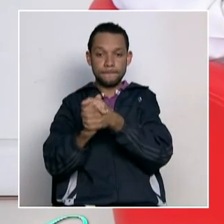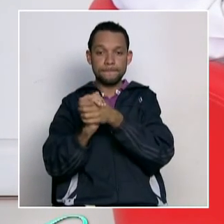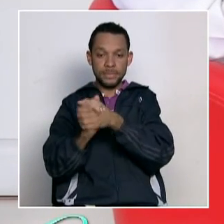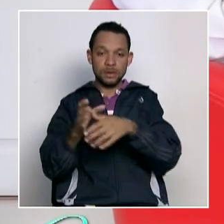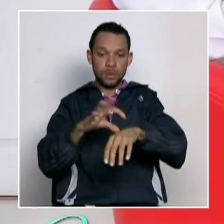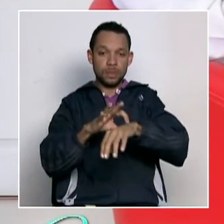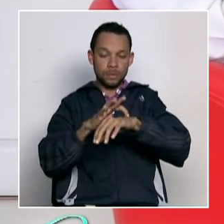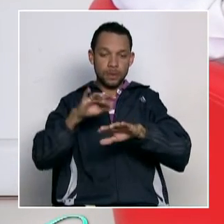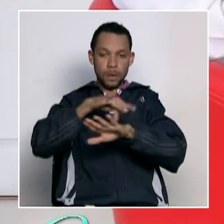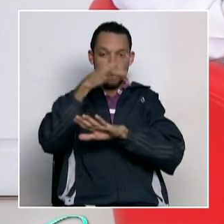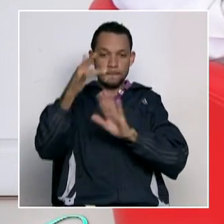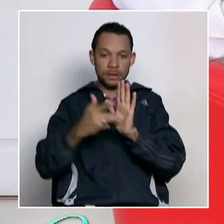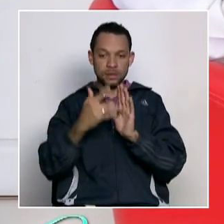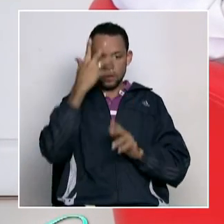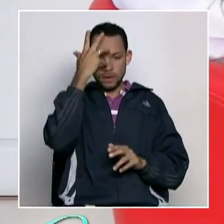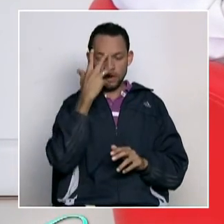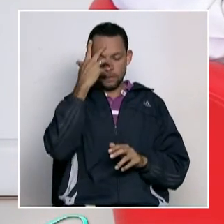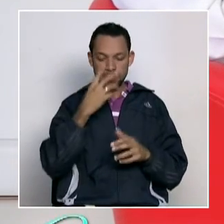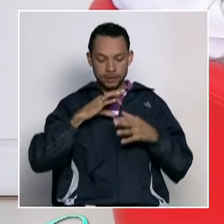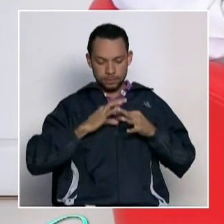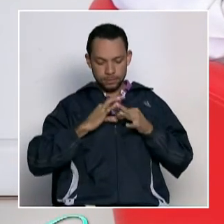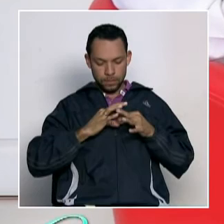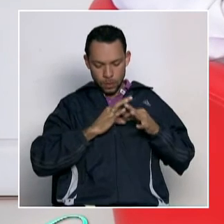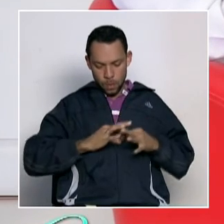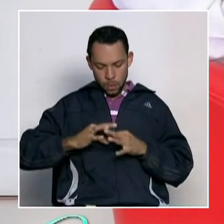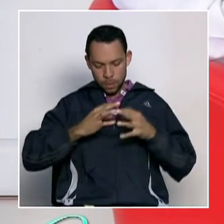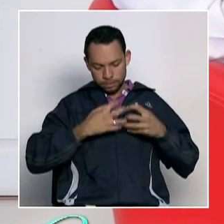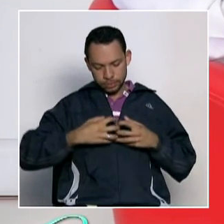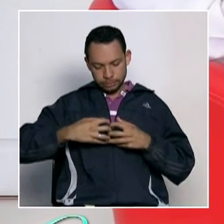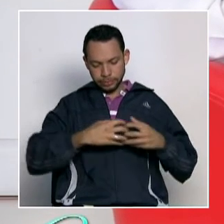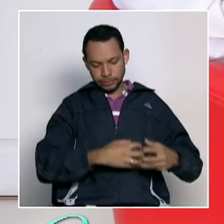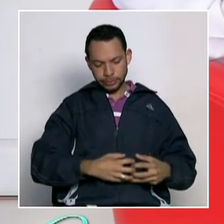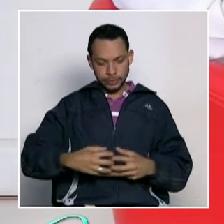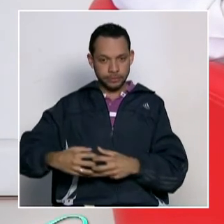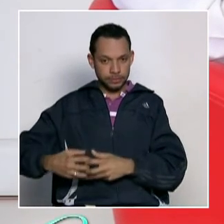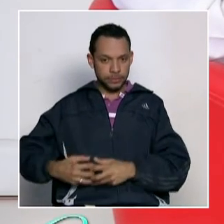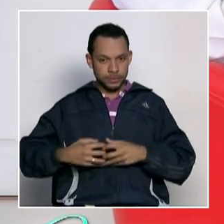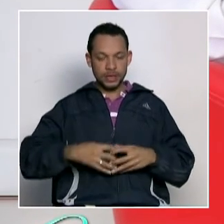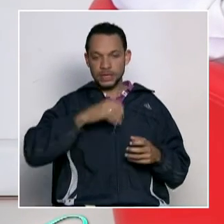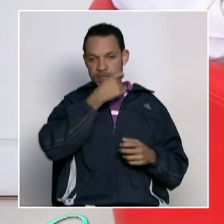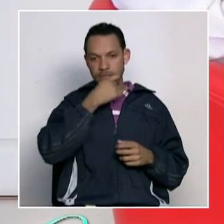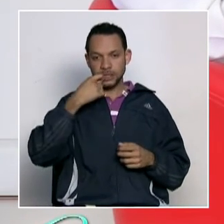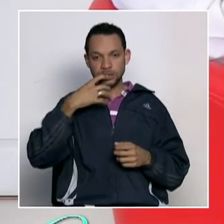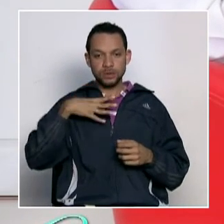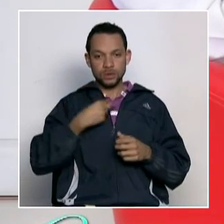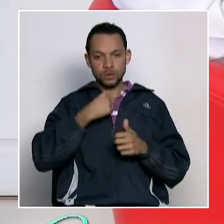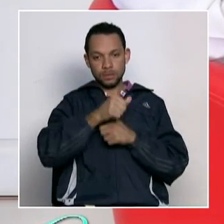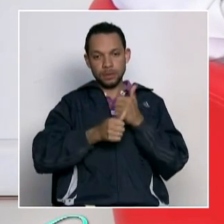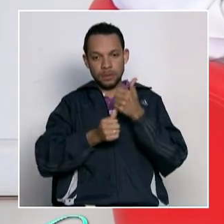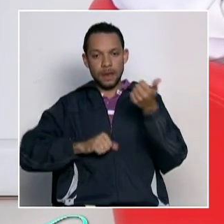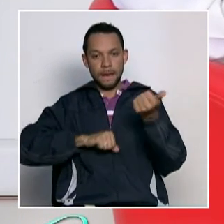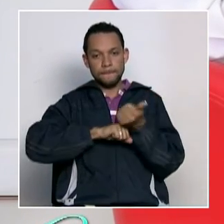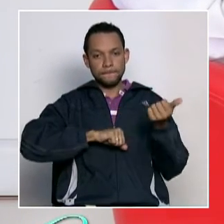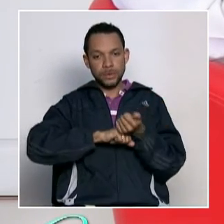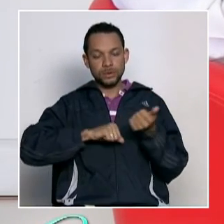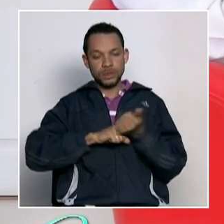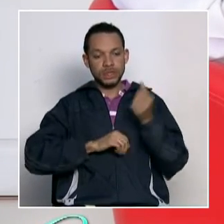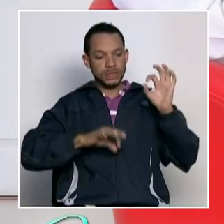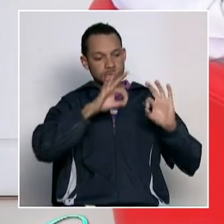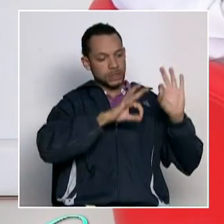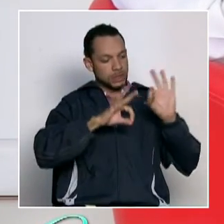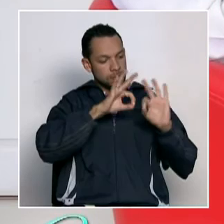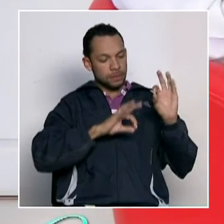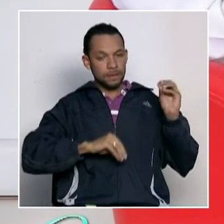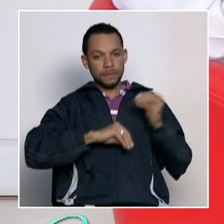paciente completa, donde tenemos el apoyo nosotros somos el apoyo del médico, donde tenemos todas las herramientas para